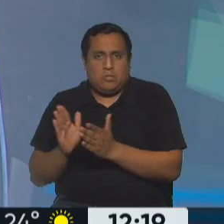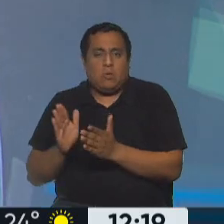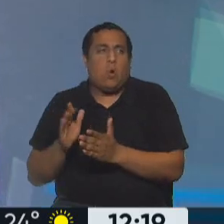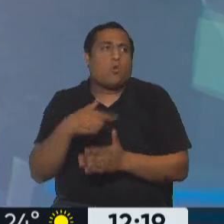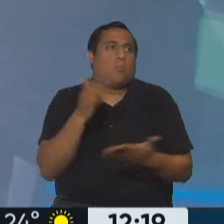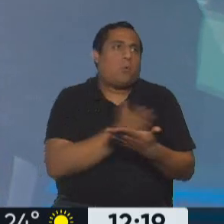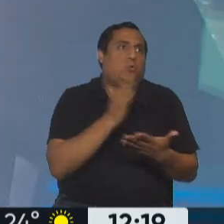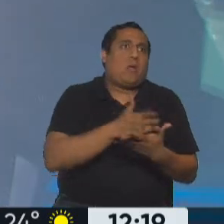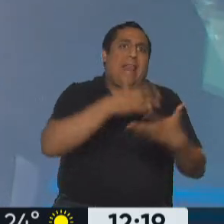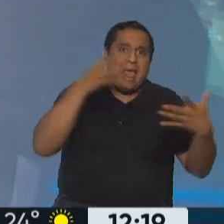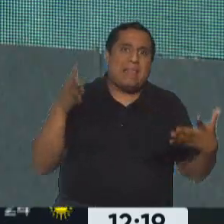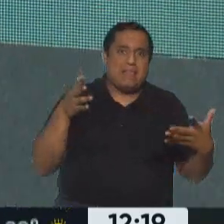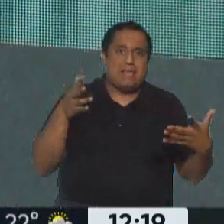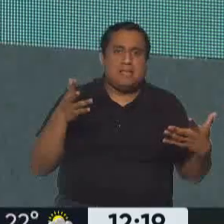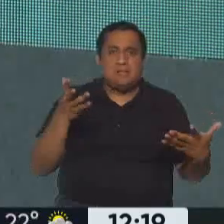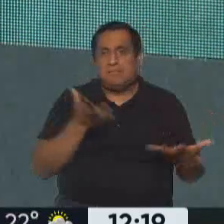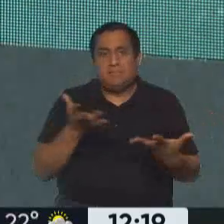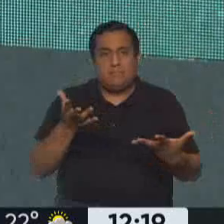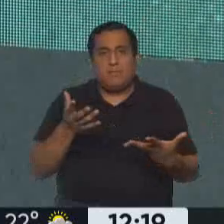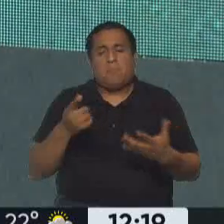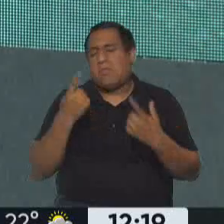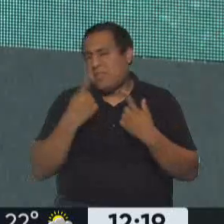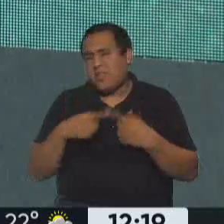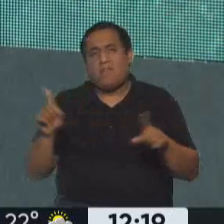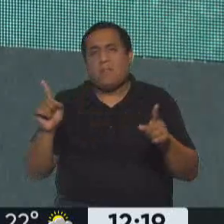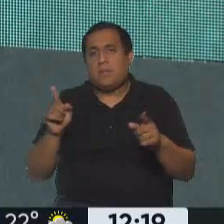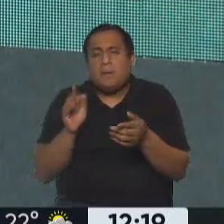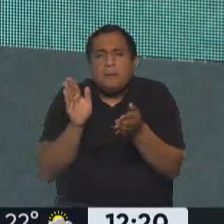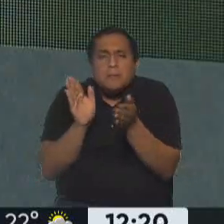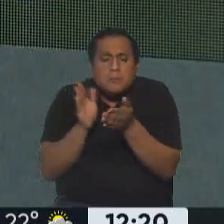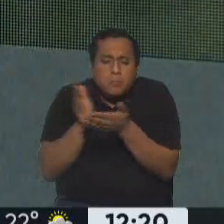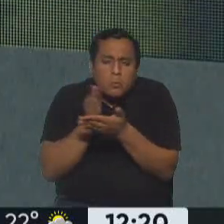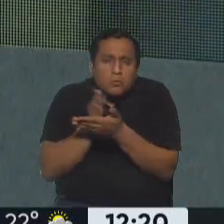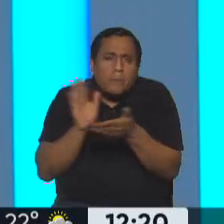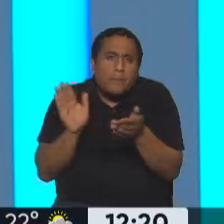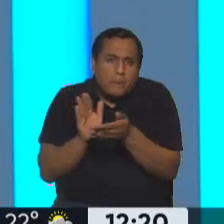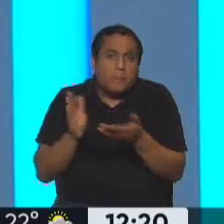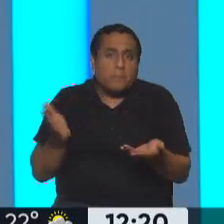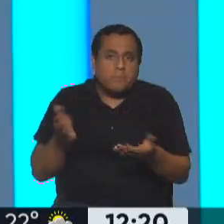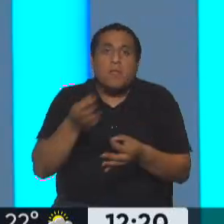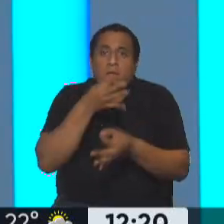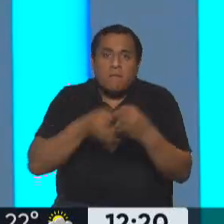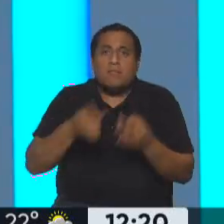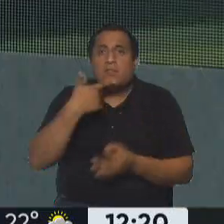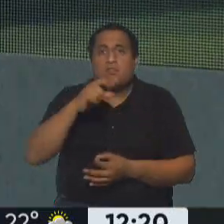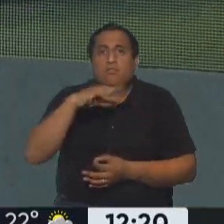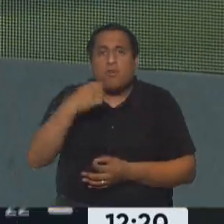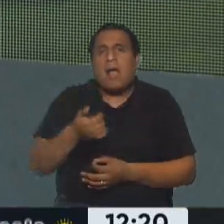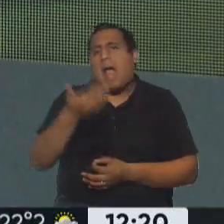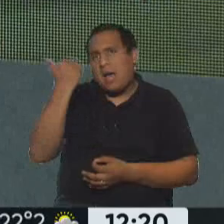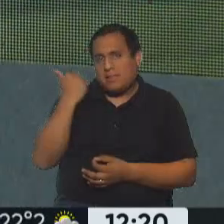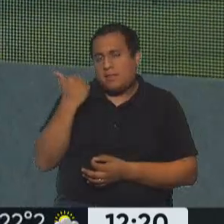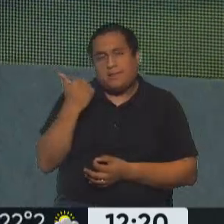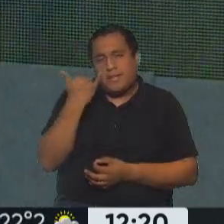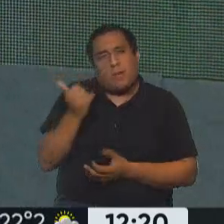gran productor, y otra cosa muy diferente, Pedro, es el pequeño productor, que inclusive vendió soja mucho antes, perdió... En fin,